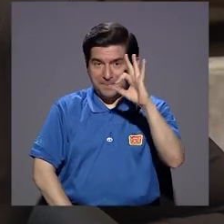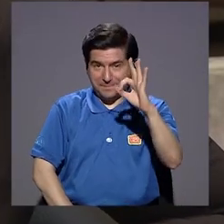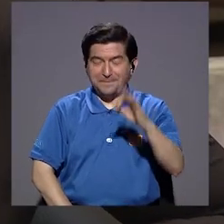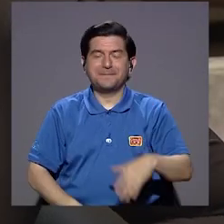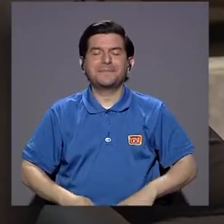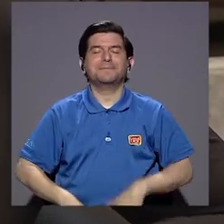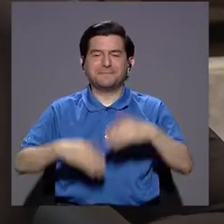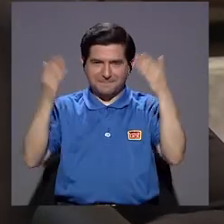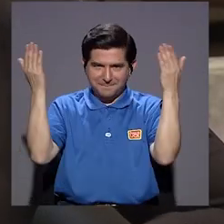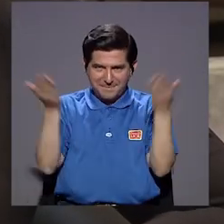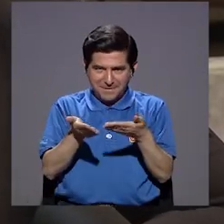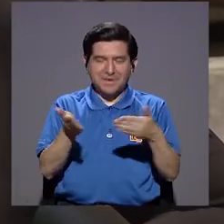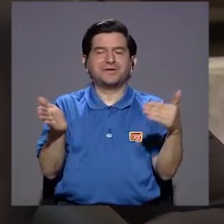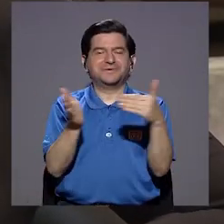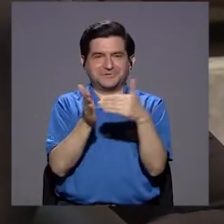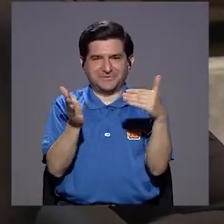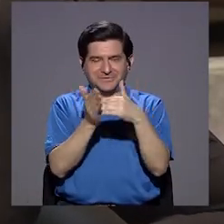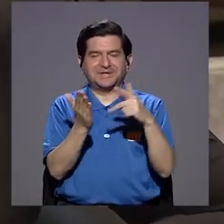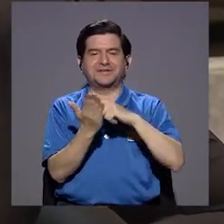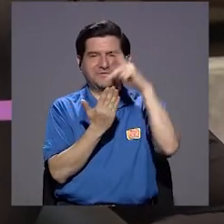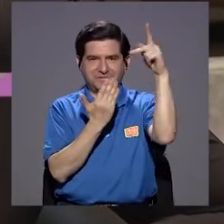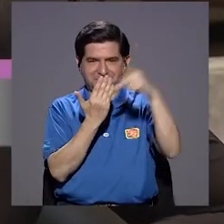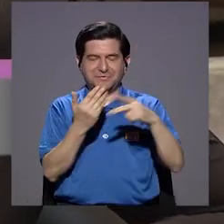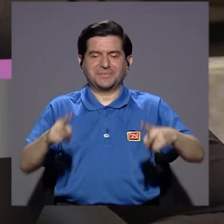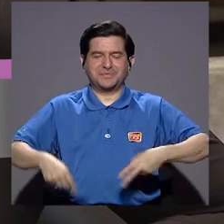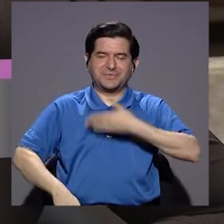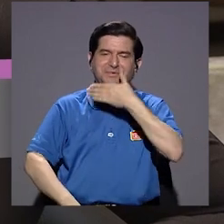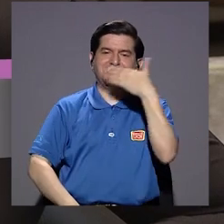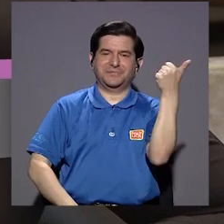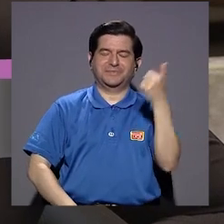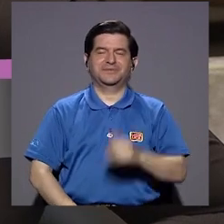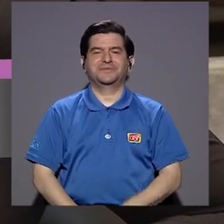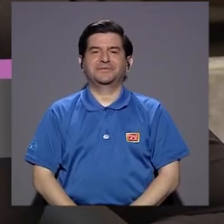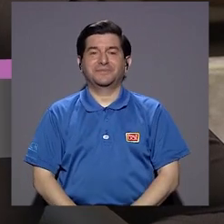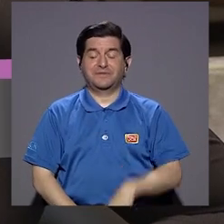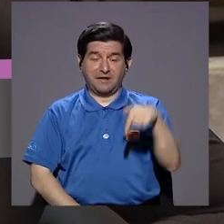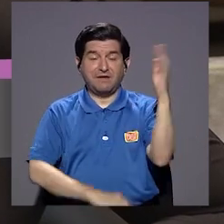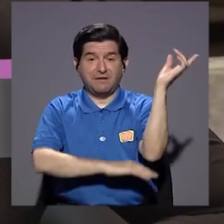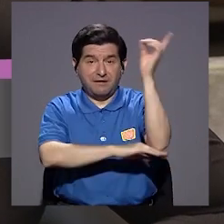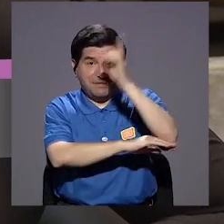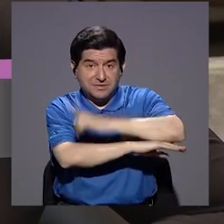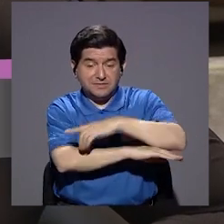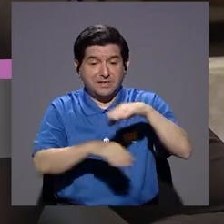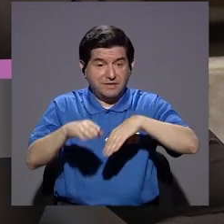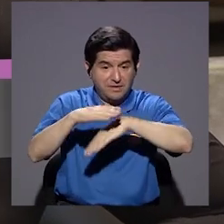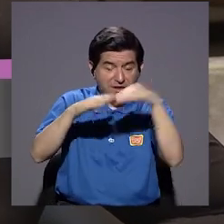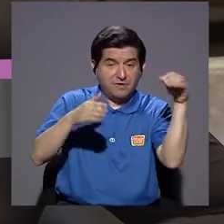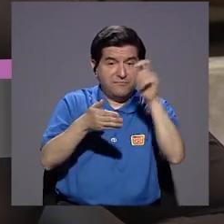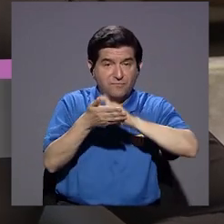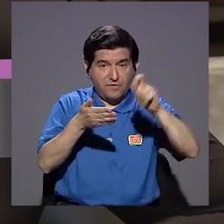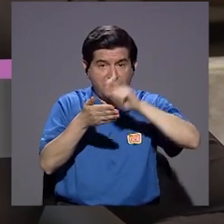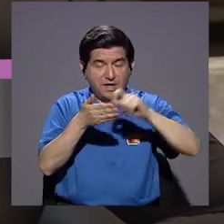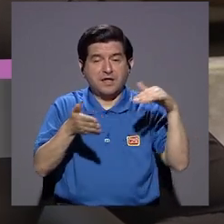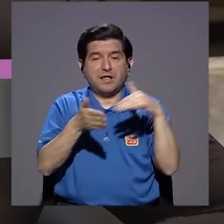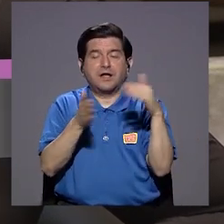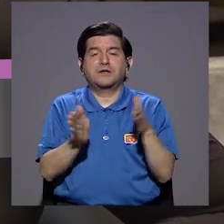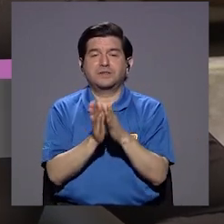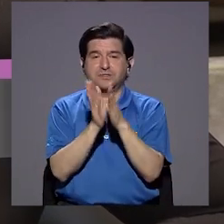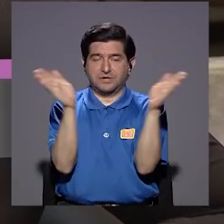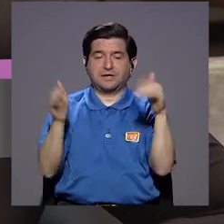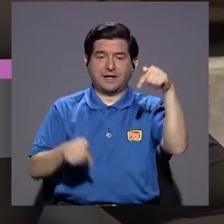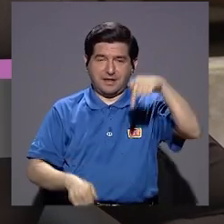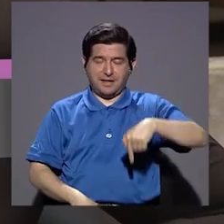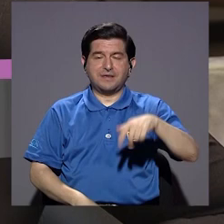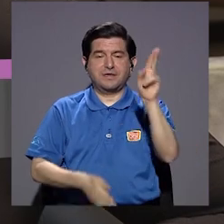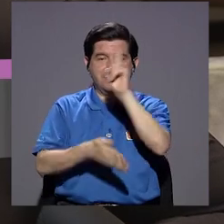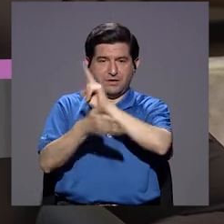Hola, ¿qué tal? Bienvenidos y bienvenidas una vez más a su programa Vivir Mejor. El día de hoy desde las afueras de la Escuela de Estudios